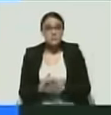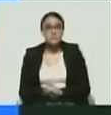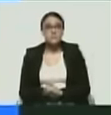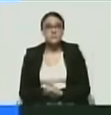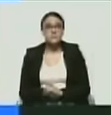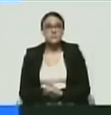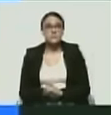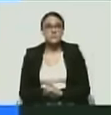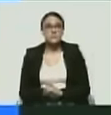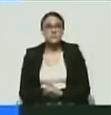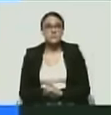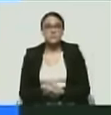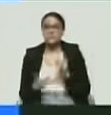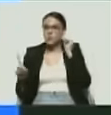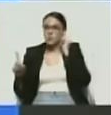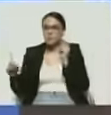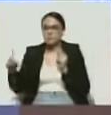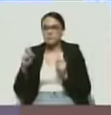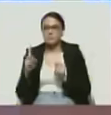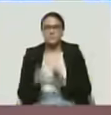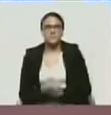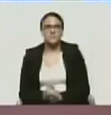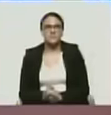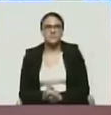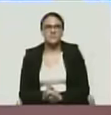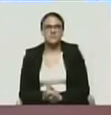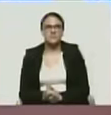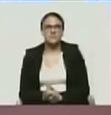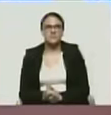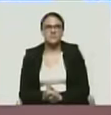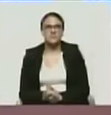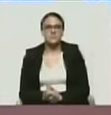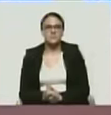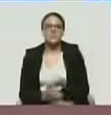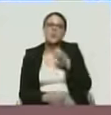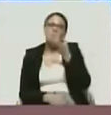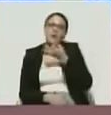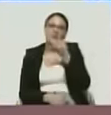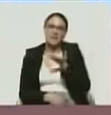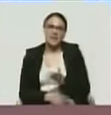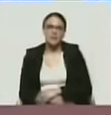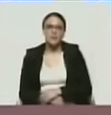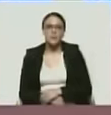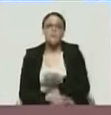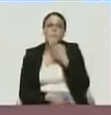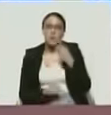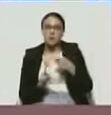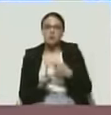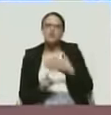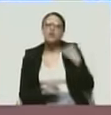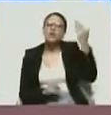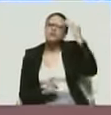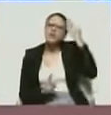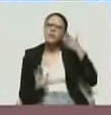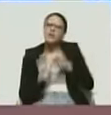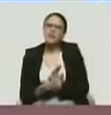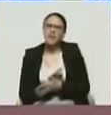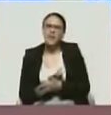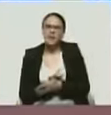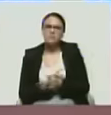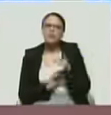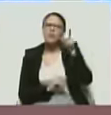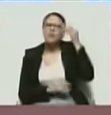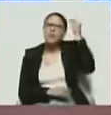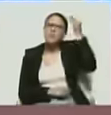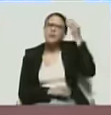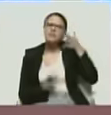por Globovisión, Michelle Agreda. ¿Cómo está? ¿Cómo está, doctor? Bien, ¿usted? Feliz tarde. Bueno, en principio me gustaría conocer su posición con